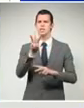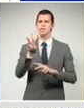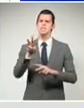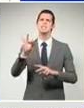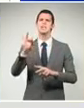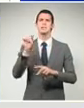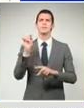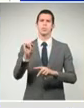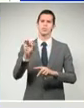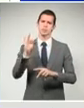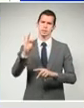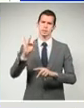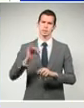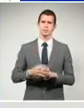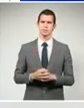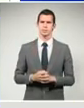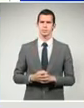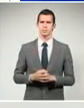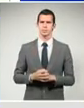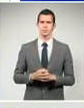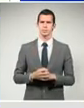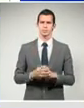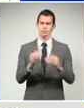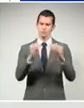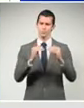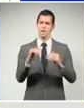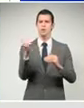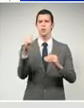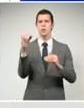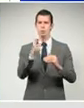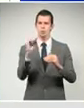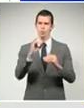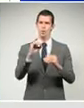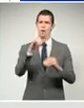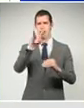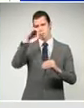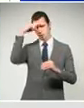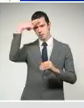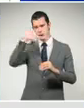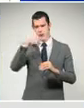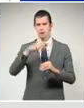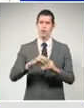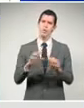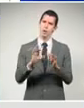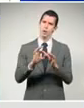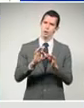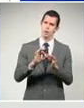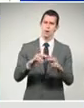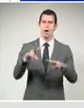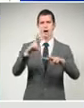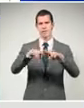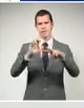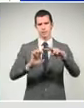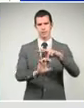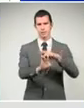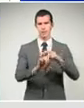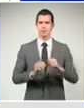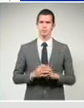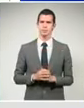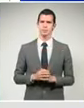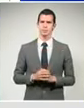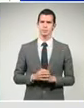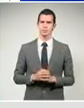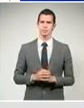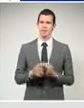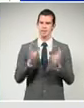337,7, después 10 de octubre, La Lisa, Guanabacoa y Habana del Este. Aquí es donde